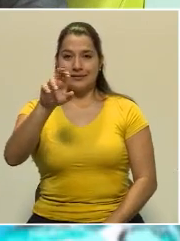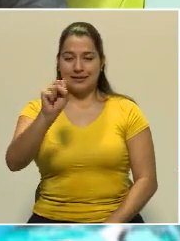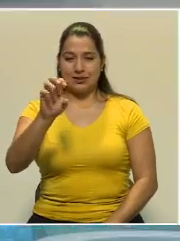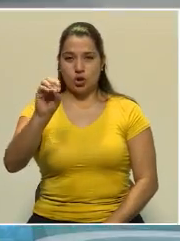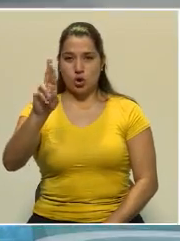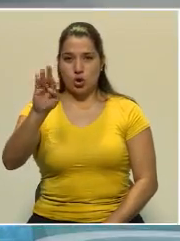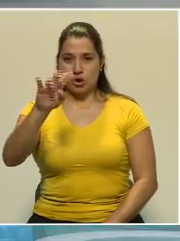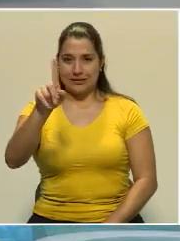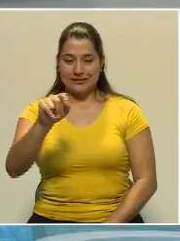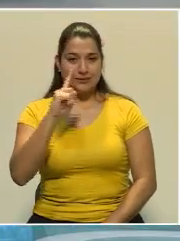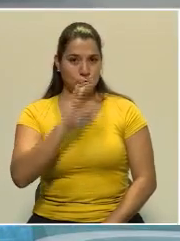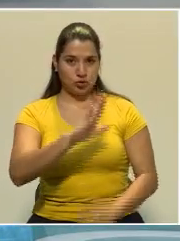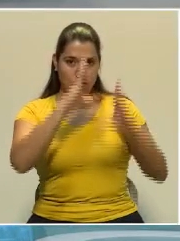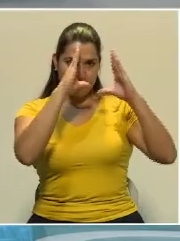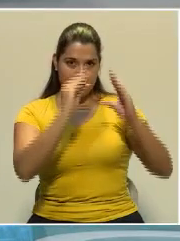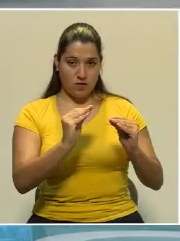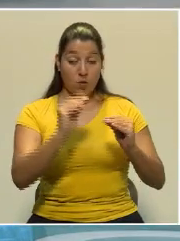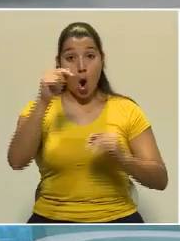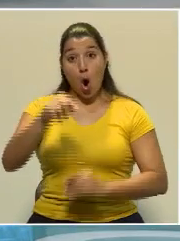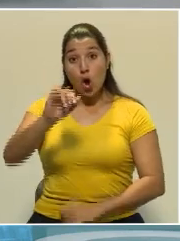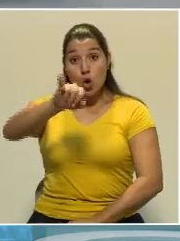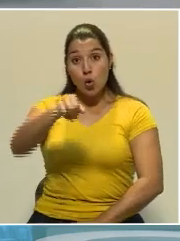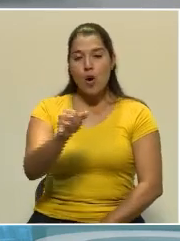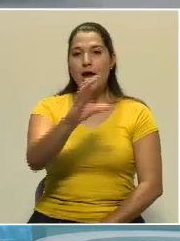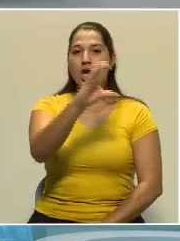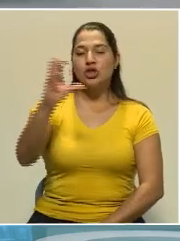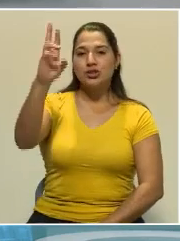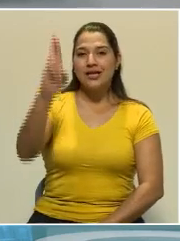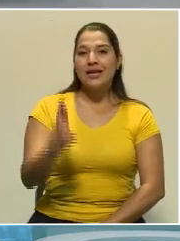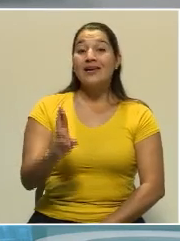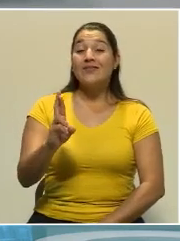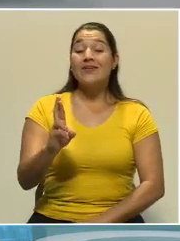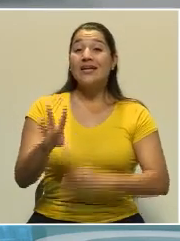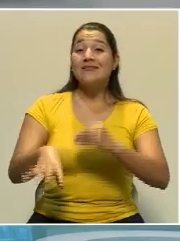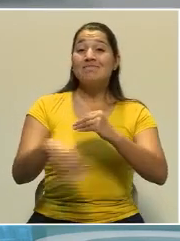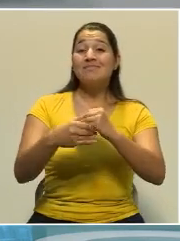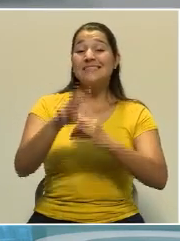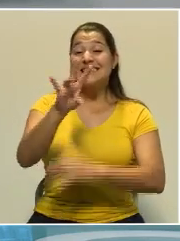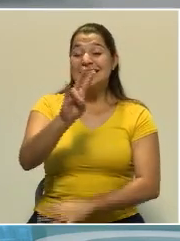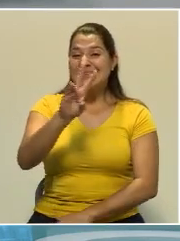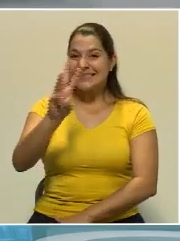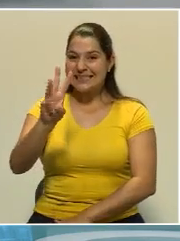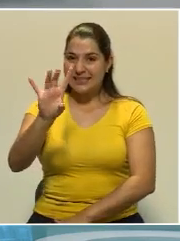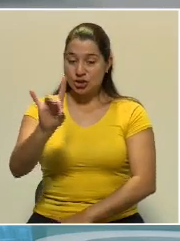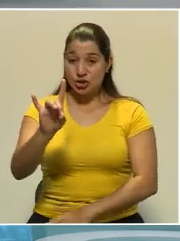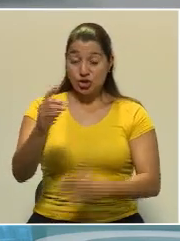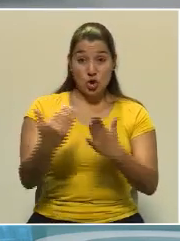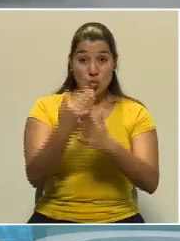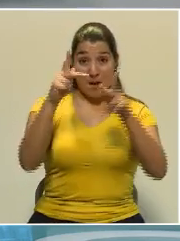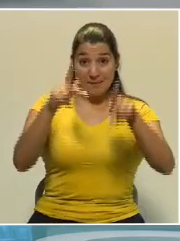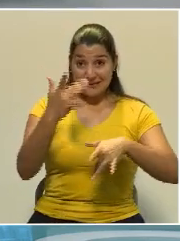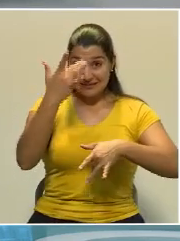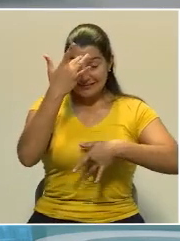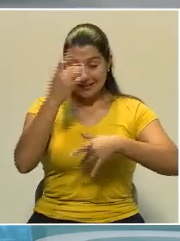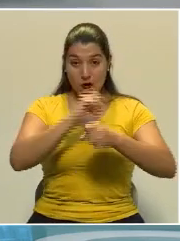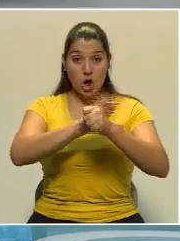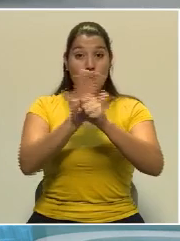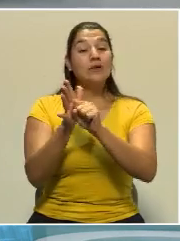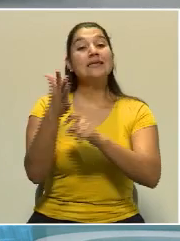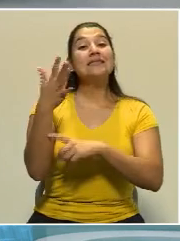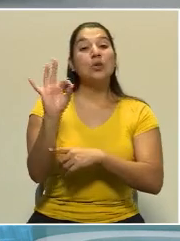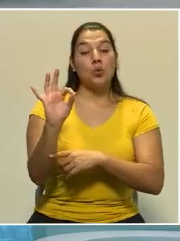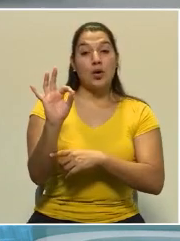información. Este jueves Costa Rica registró 768 nuevos casos de